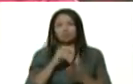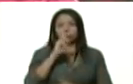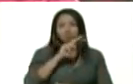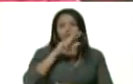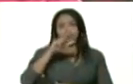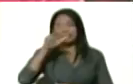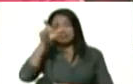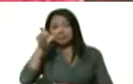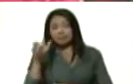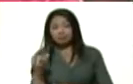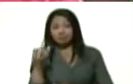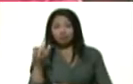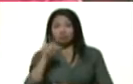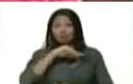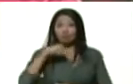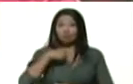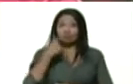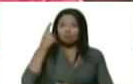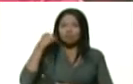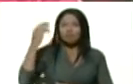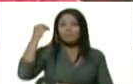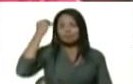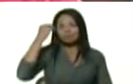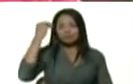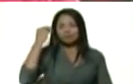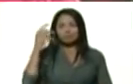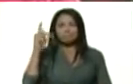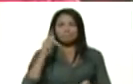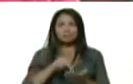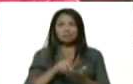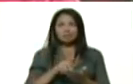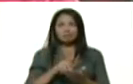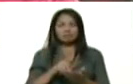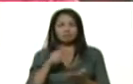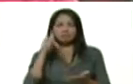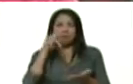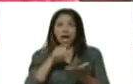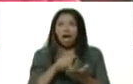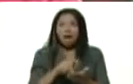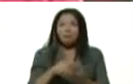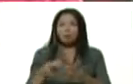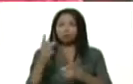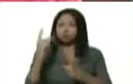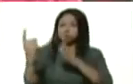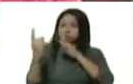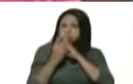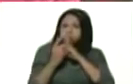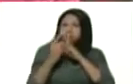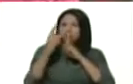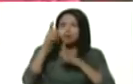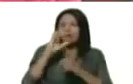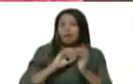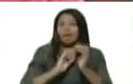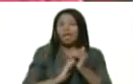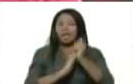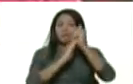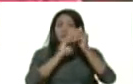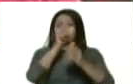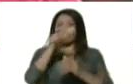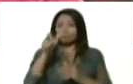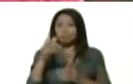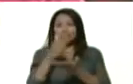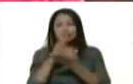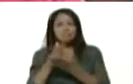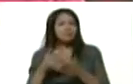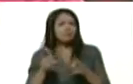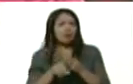10.739.223 personas, que nosotros tenemos presencia física, tangible, con jefes y jefas, casi